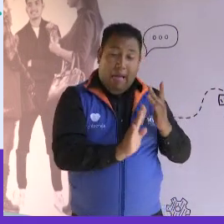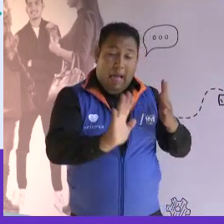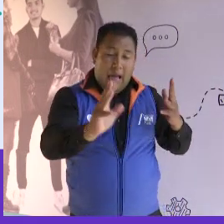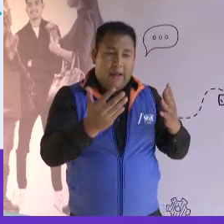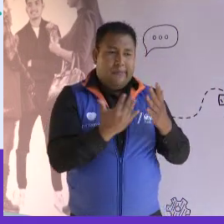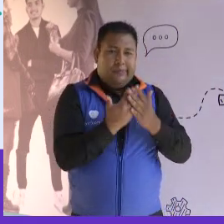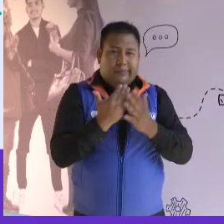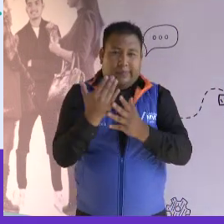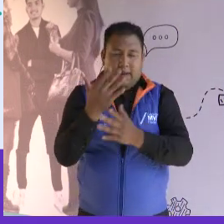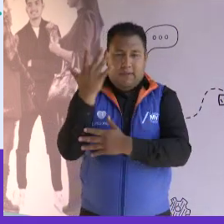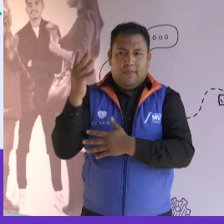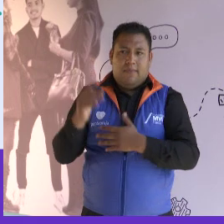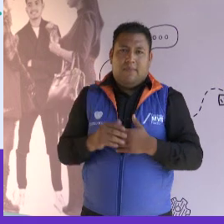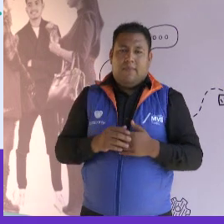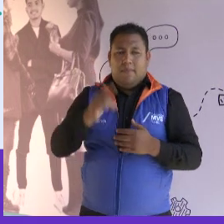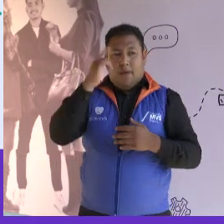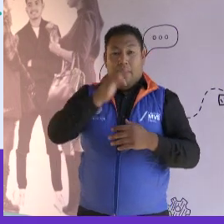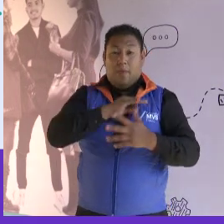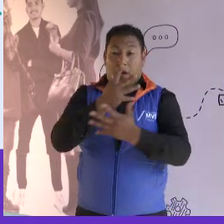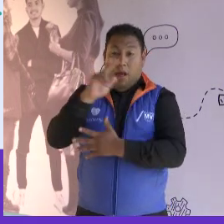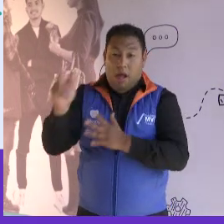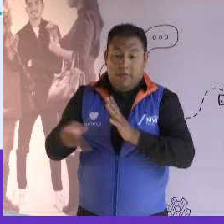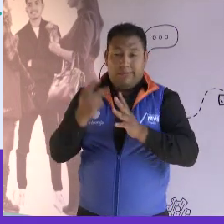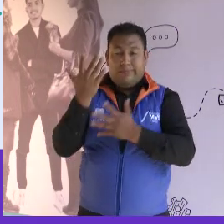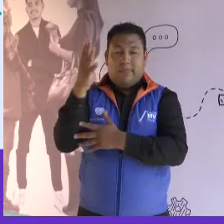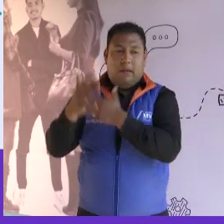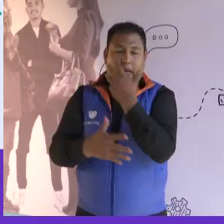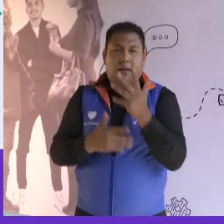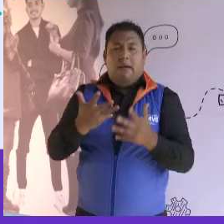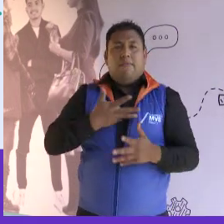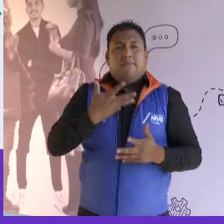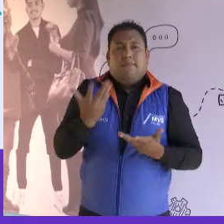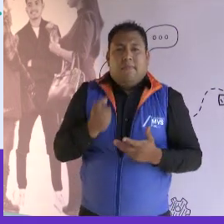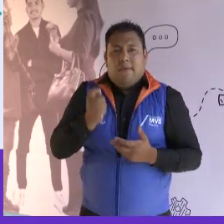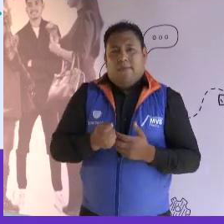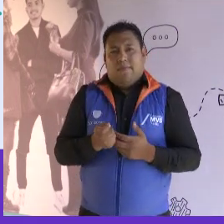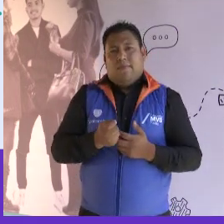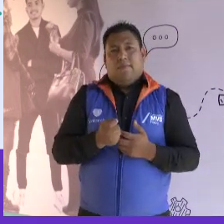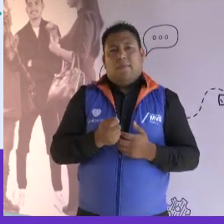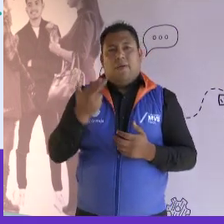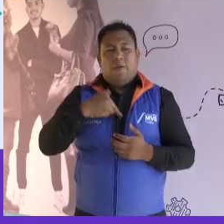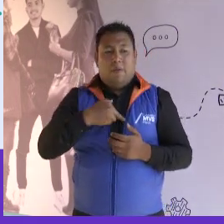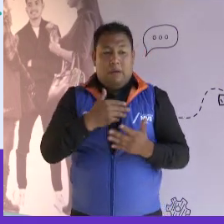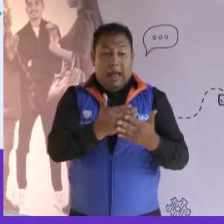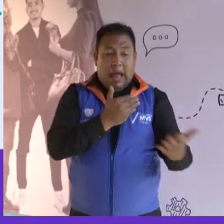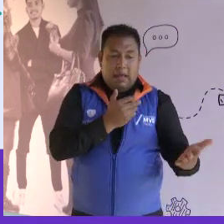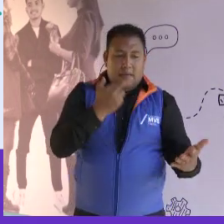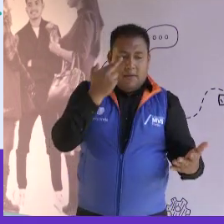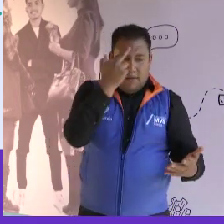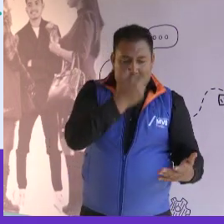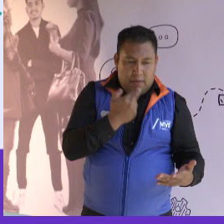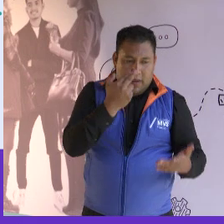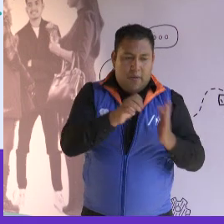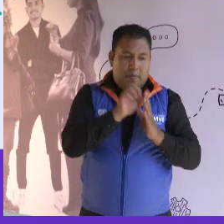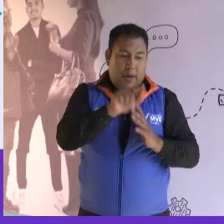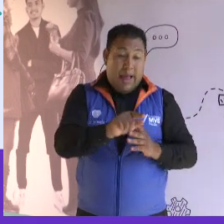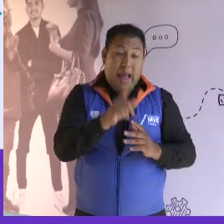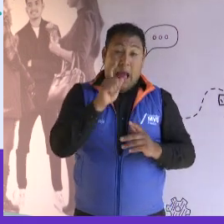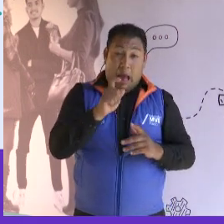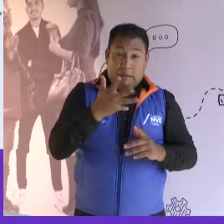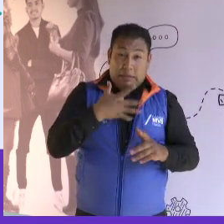comprender como todo lo que está pasando, ¿no? En el caso de nosotros, nivel de infiltración de agua, carbono